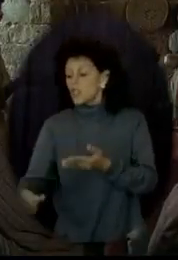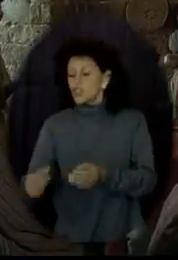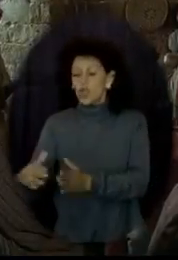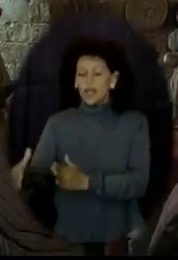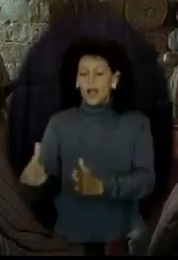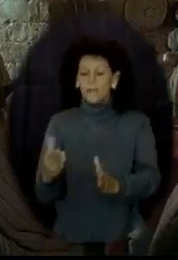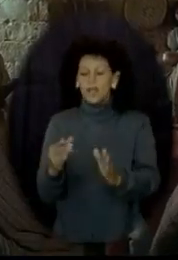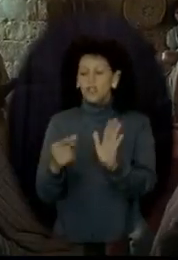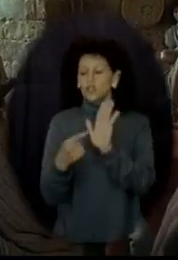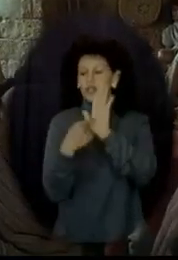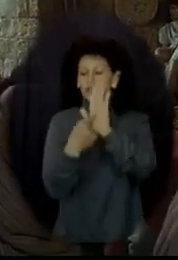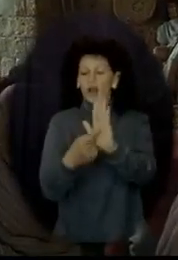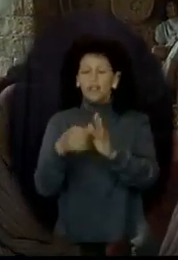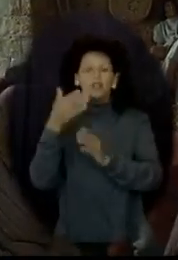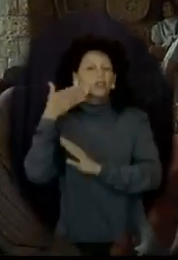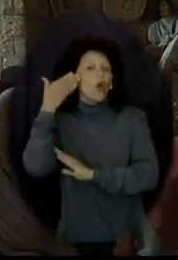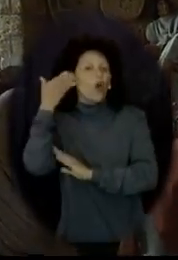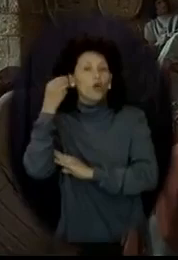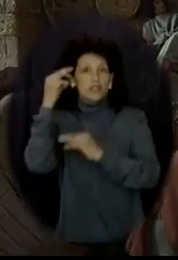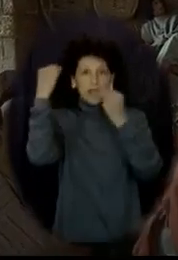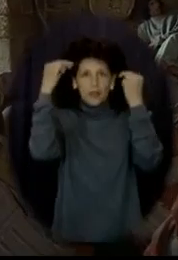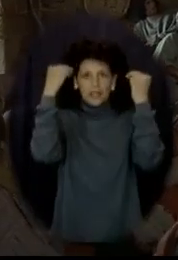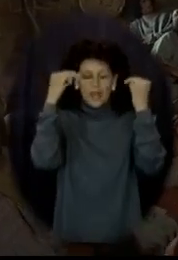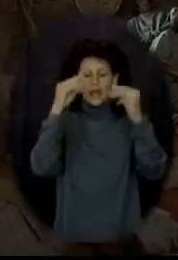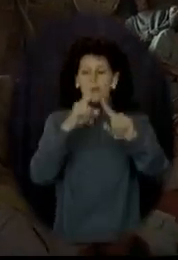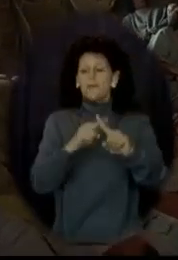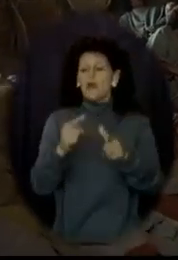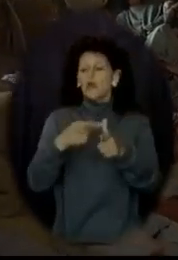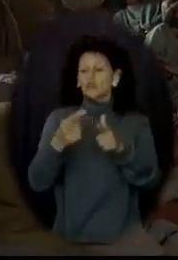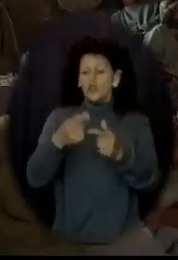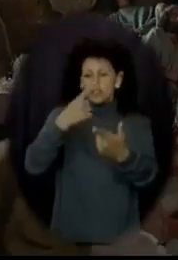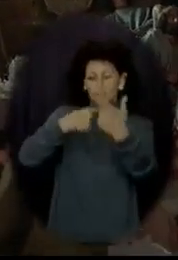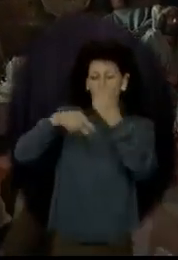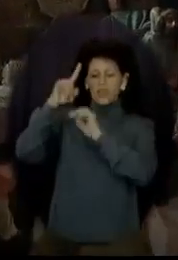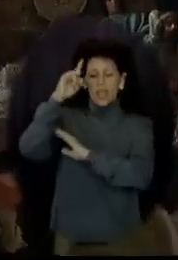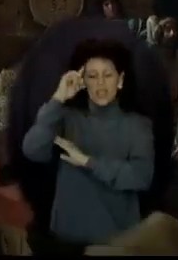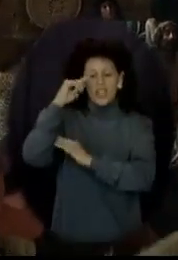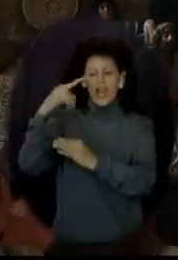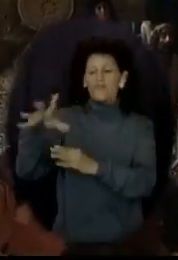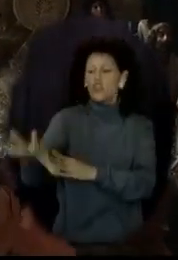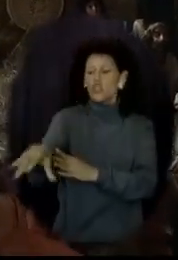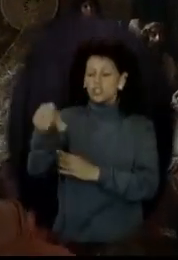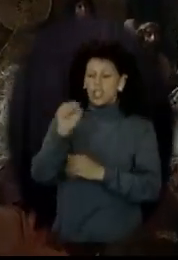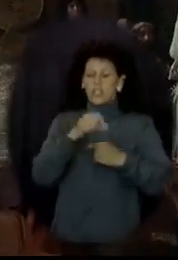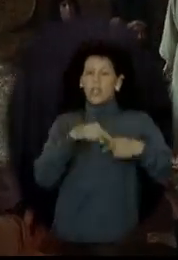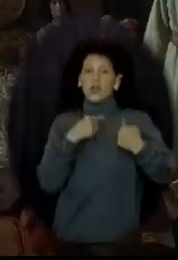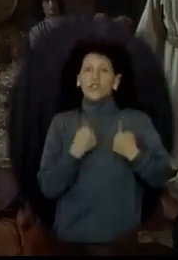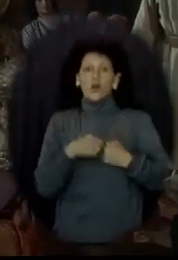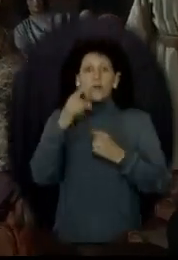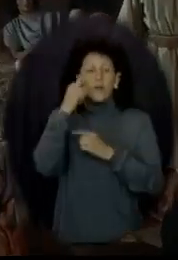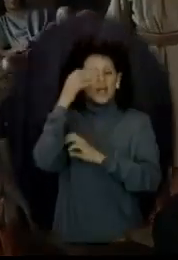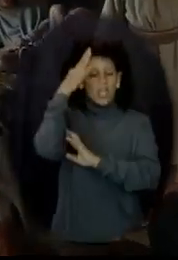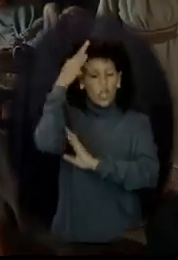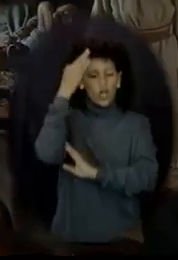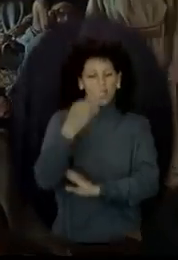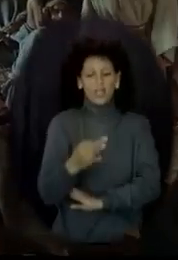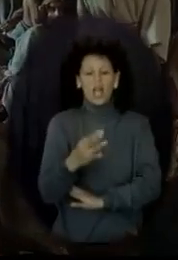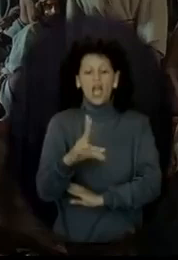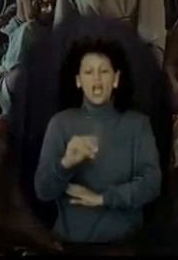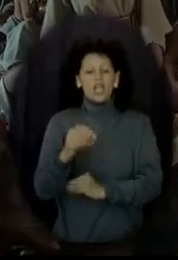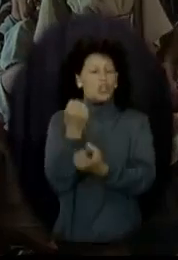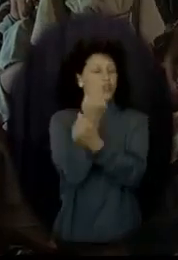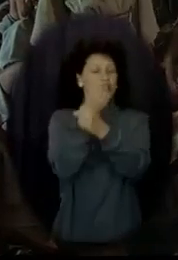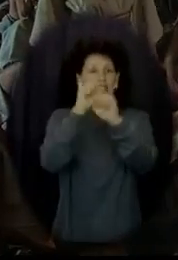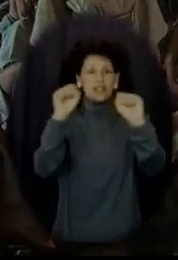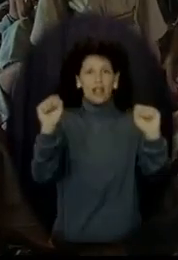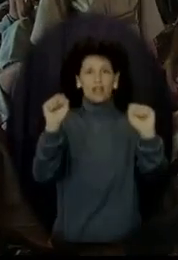La parte que cayó por el camino representa a los que oyen el mensaje. Pero entonces viene el diablo y se los quita del corazón para que no crean y no